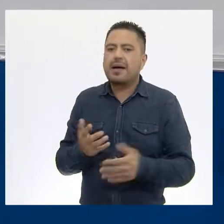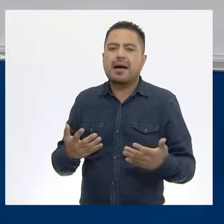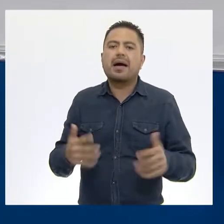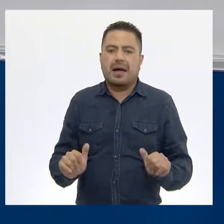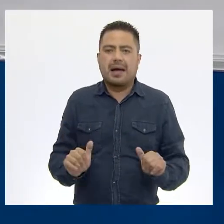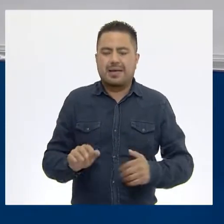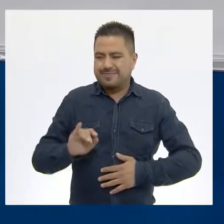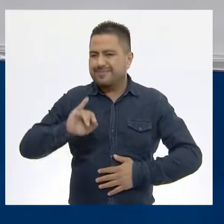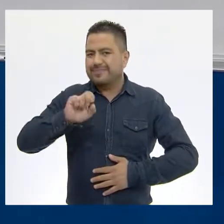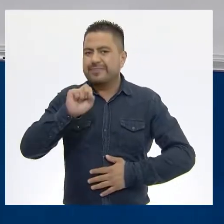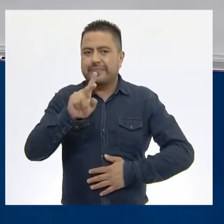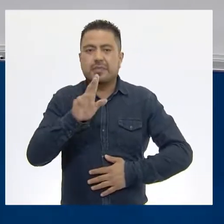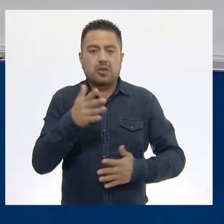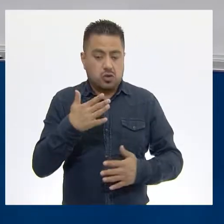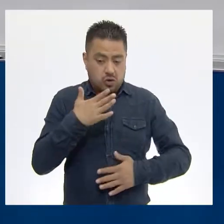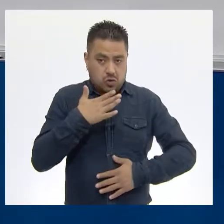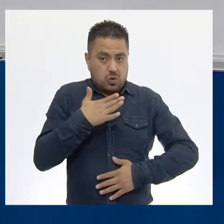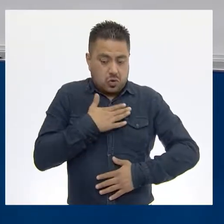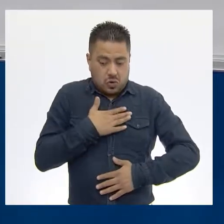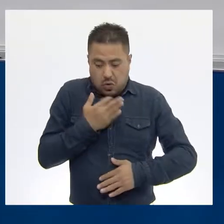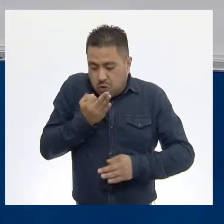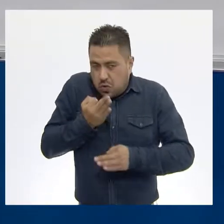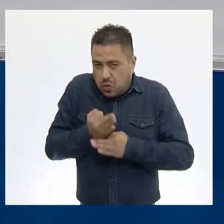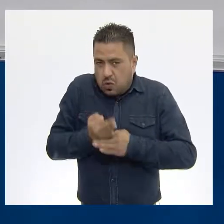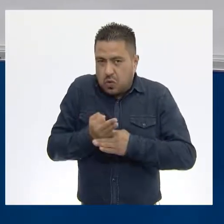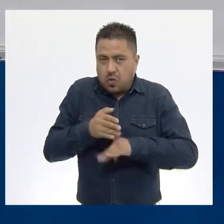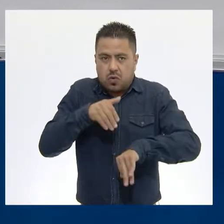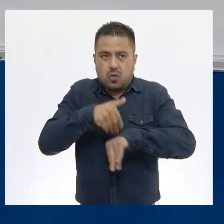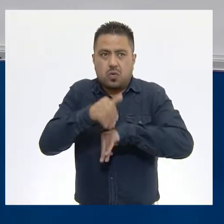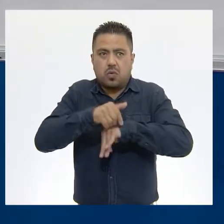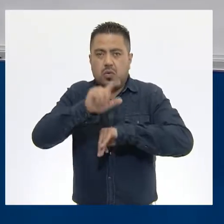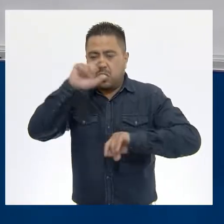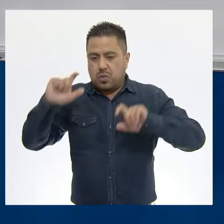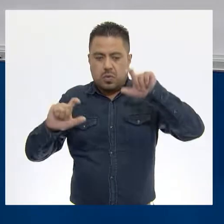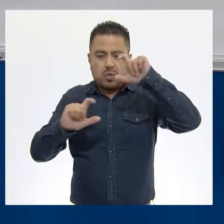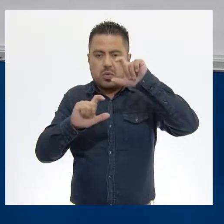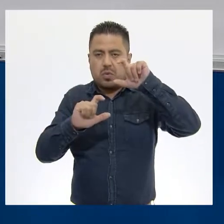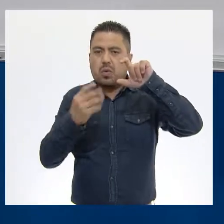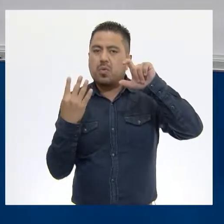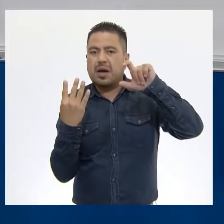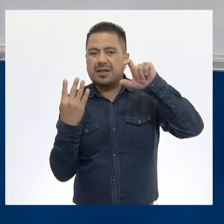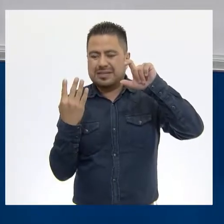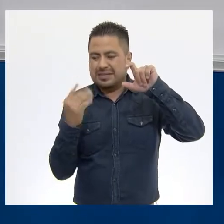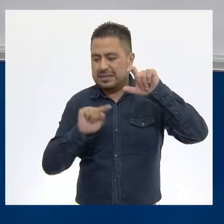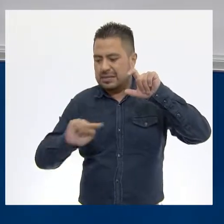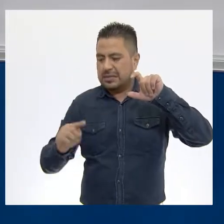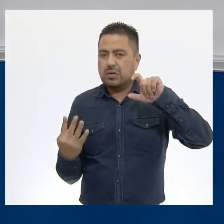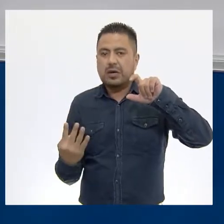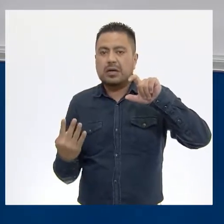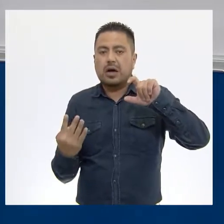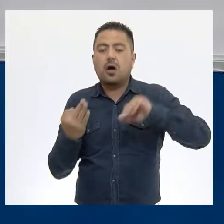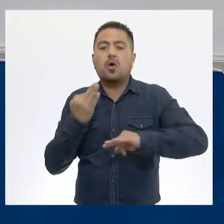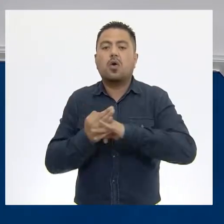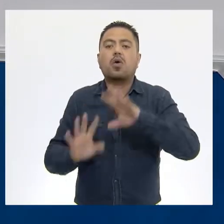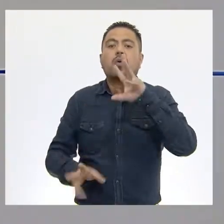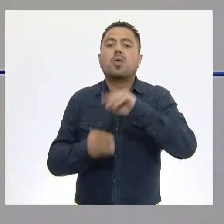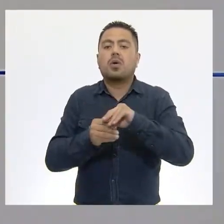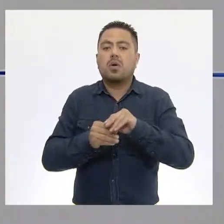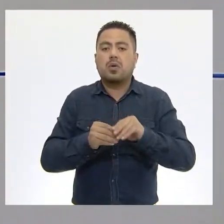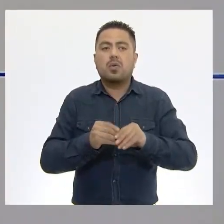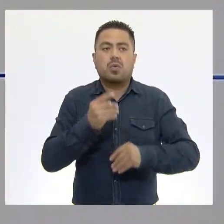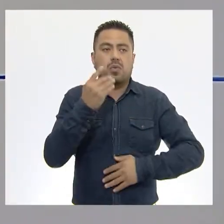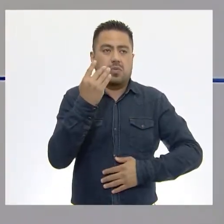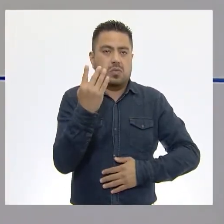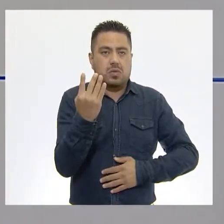Ajá. Entonces, ahorita tendríamos como denominador los cuartos. Sí. Entonces ya sabemos que el entero es igual que